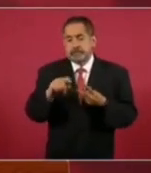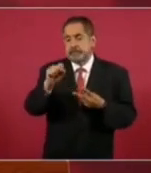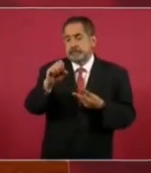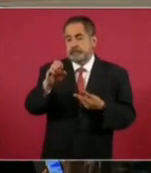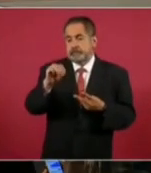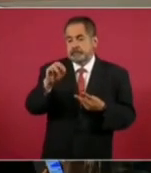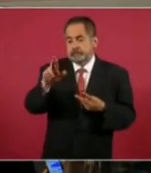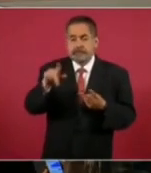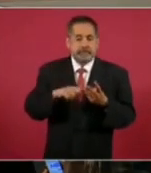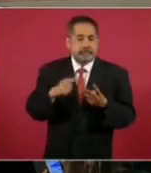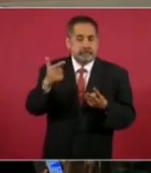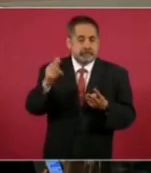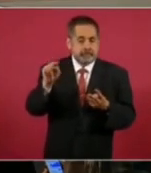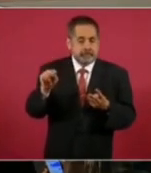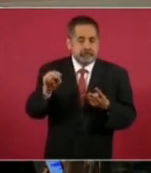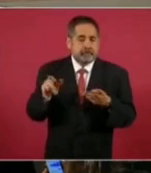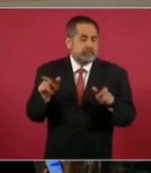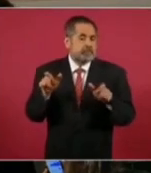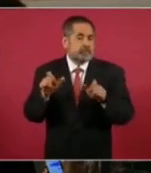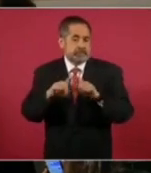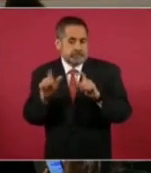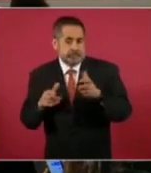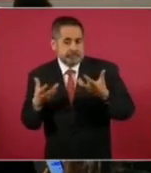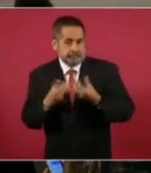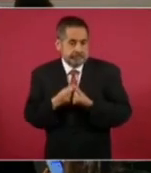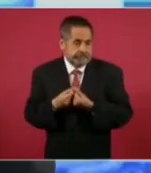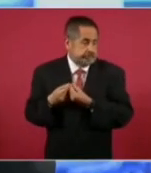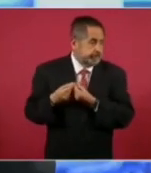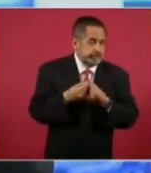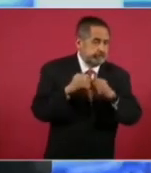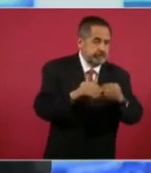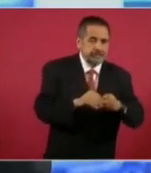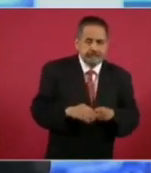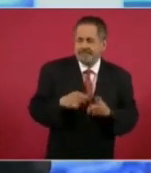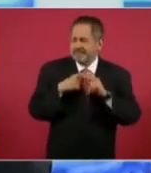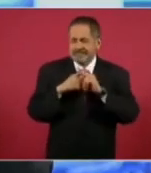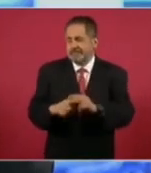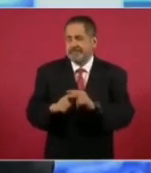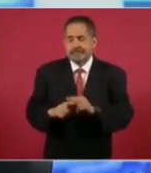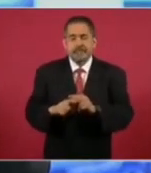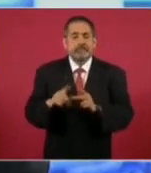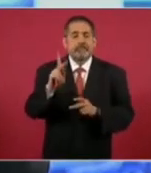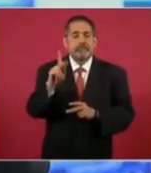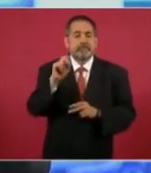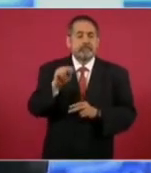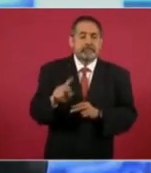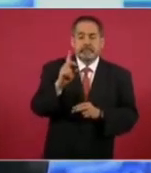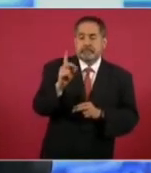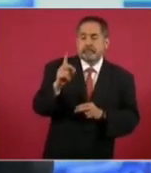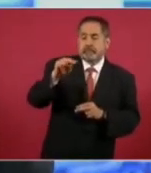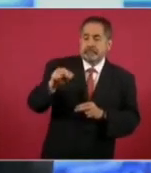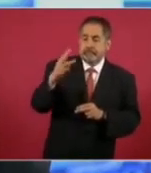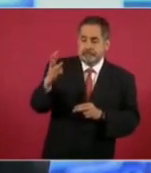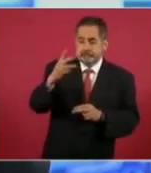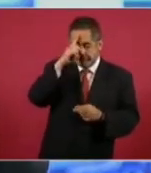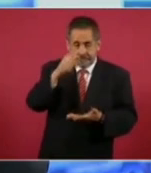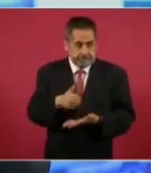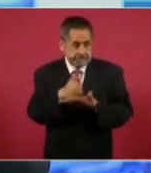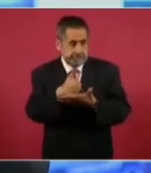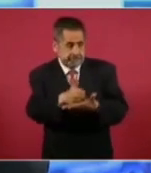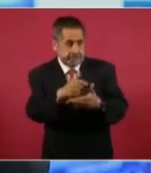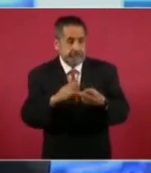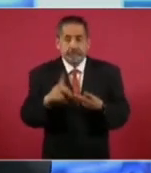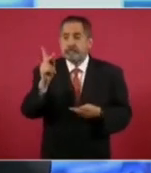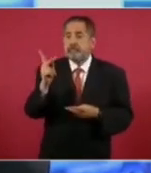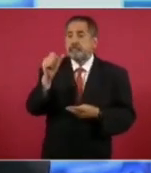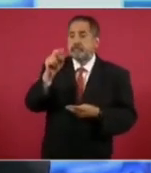Guardia Nacional. Se activó de manera inmediata el plan DN3, en su fase de auxilio, el Plan